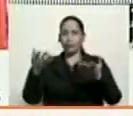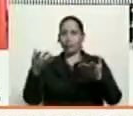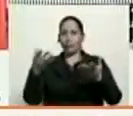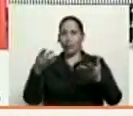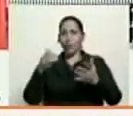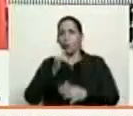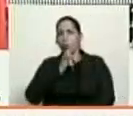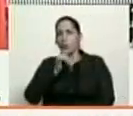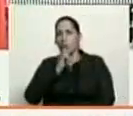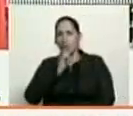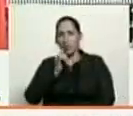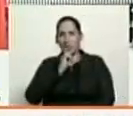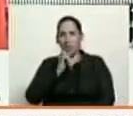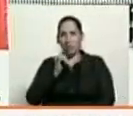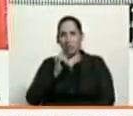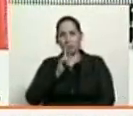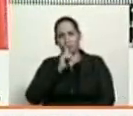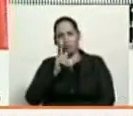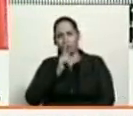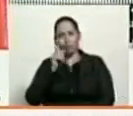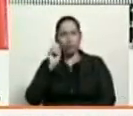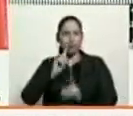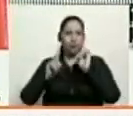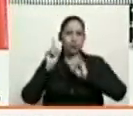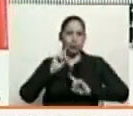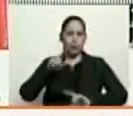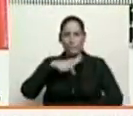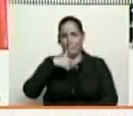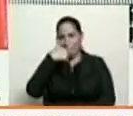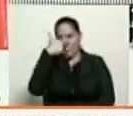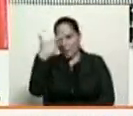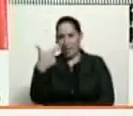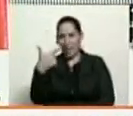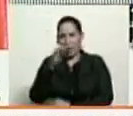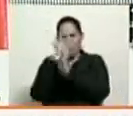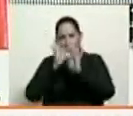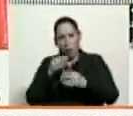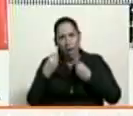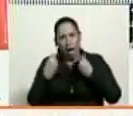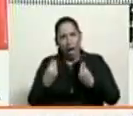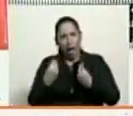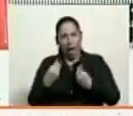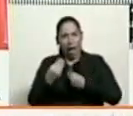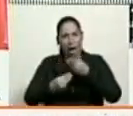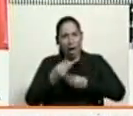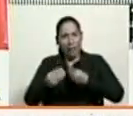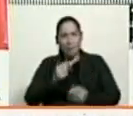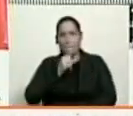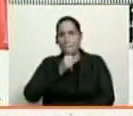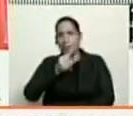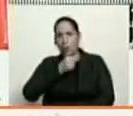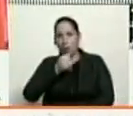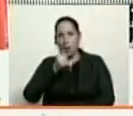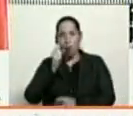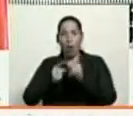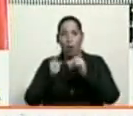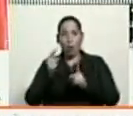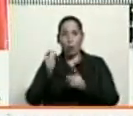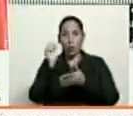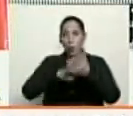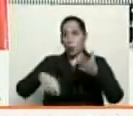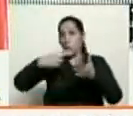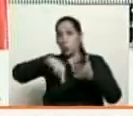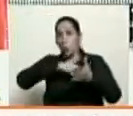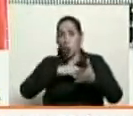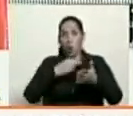pagas. Da pena la forma como hacen periodismo algunos, sin nosotros querer, por supuesto, imponer